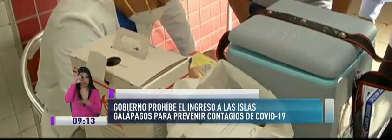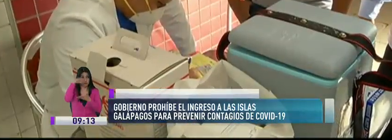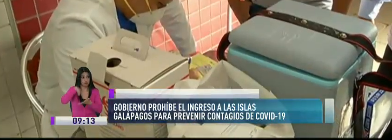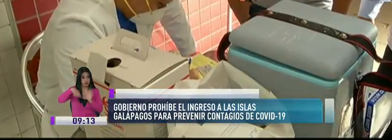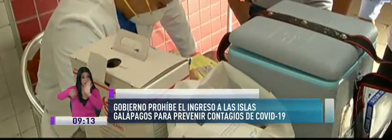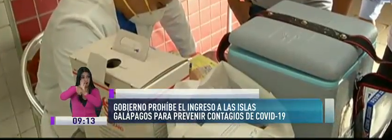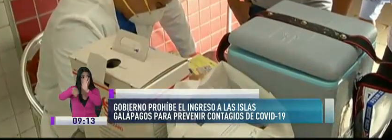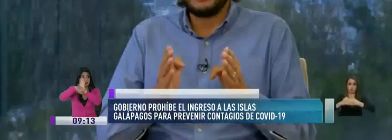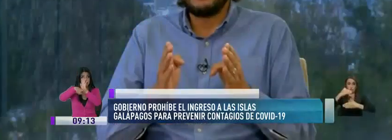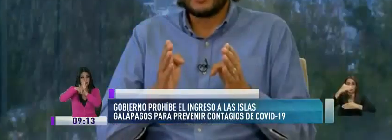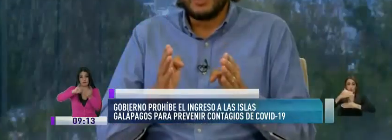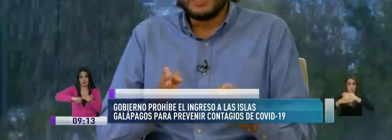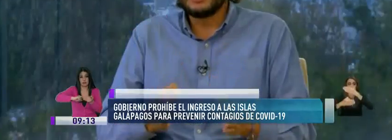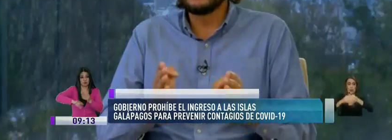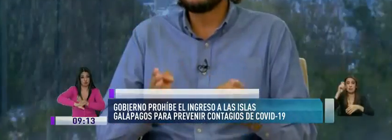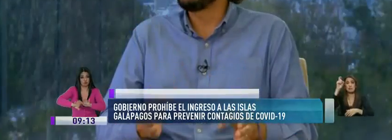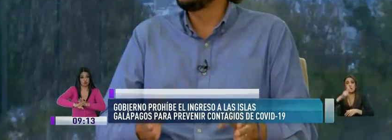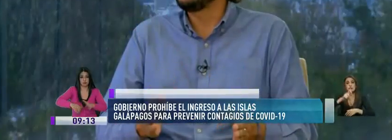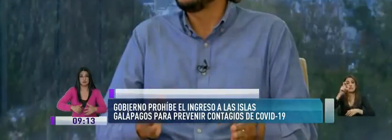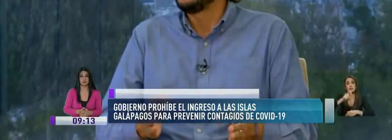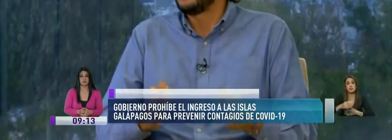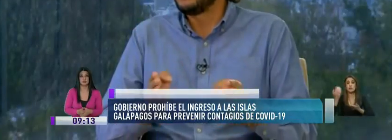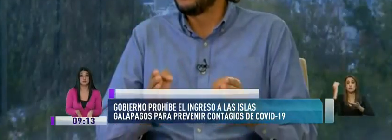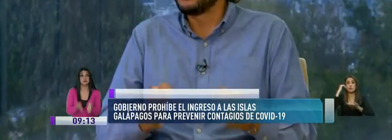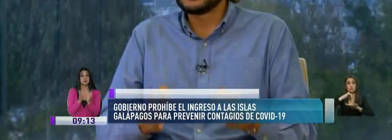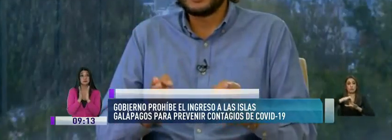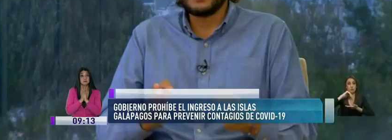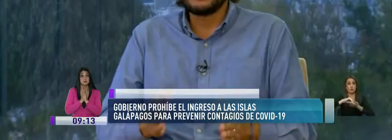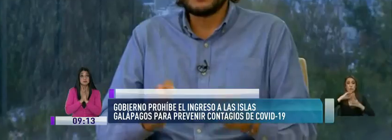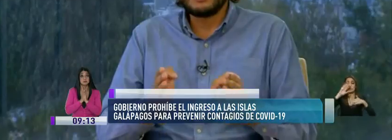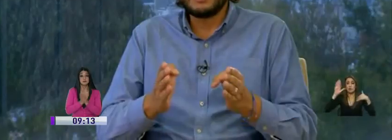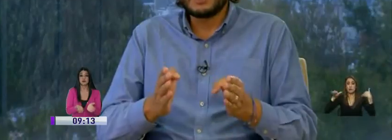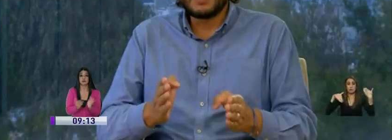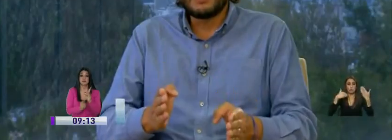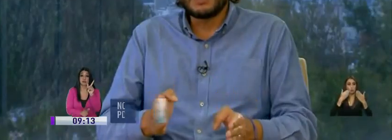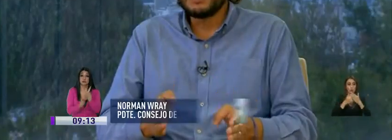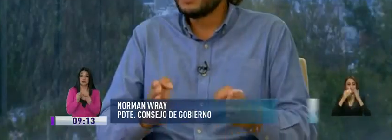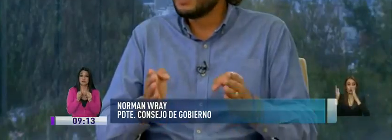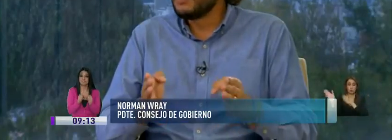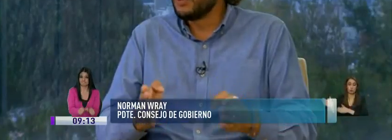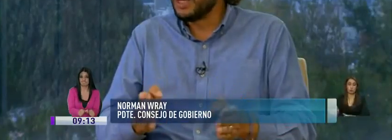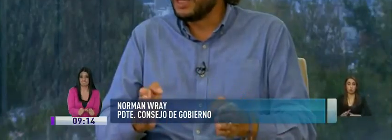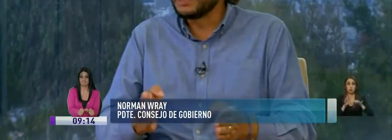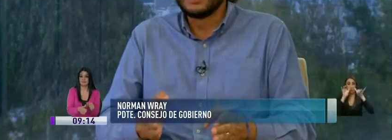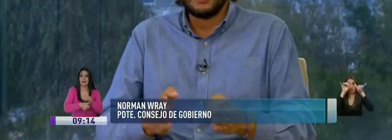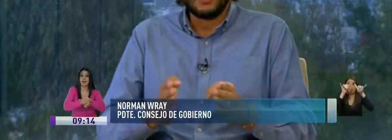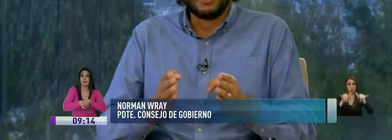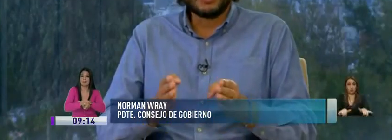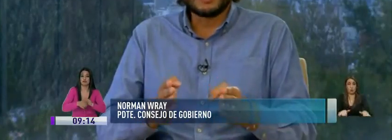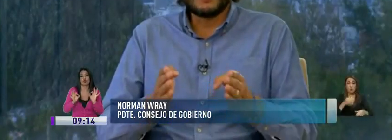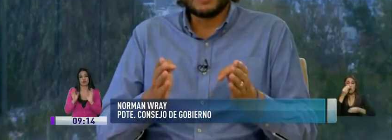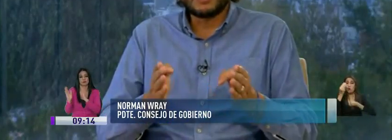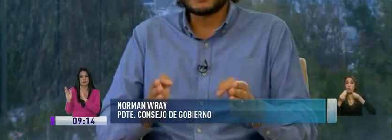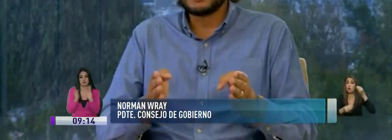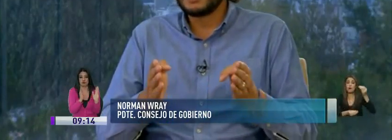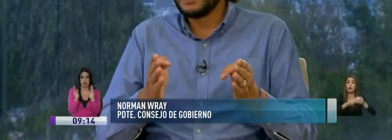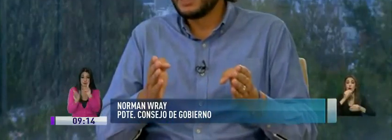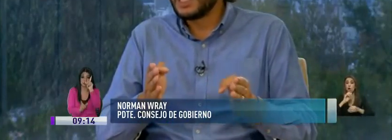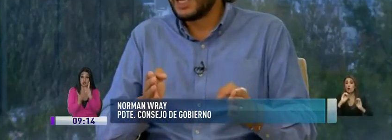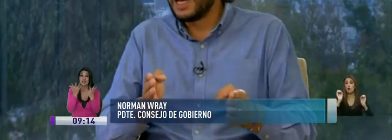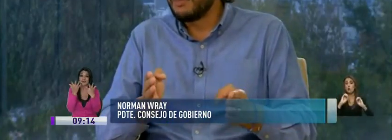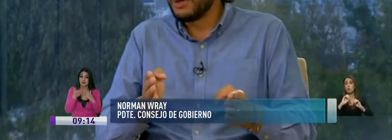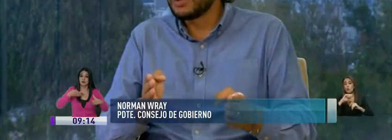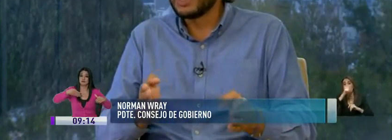virus. Y solicito nuevamente a todos aquellos residentes permanentes y temporales u otras personas que quieran